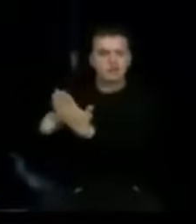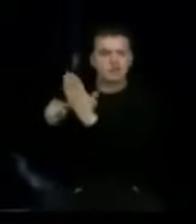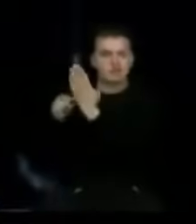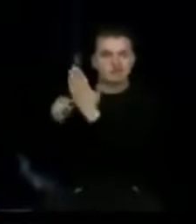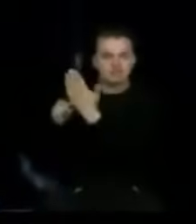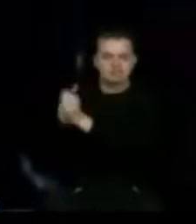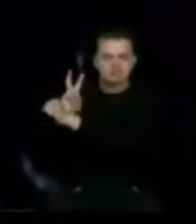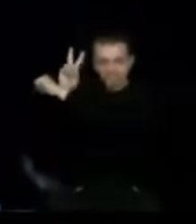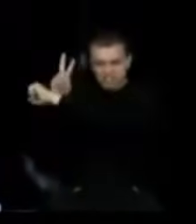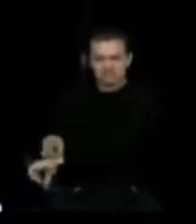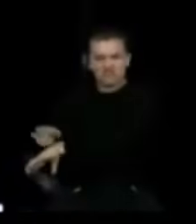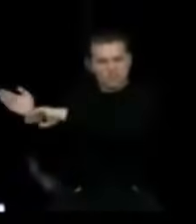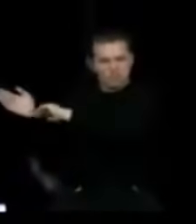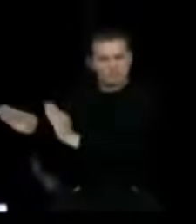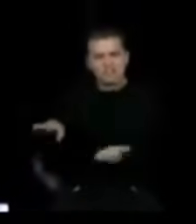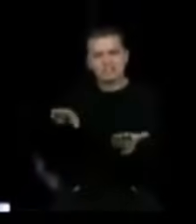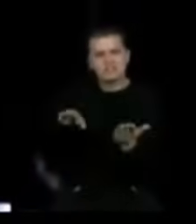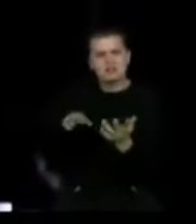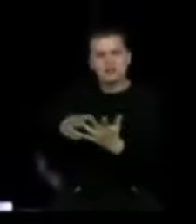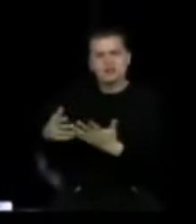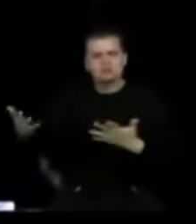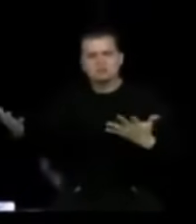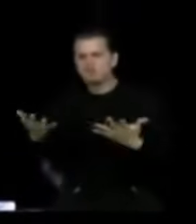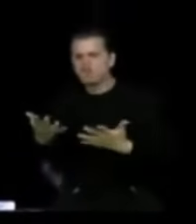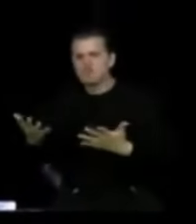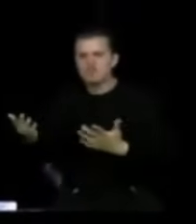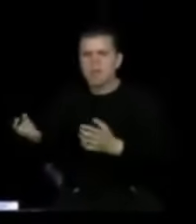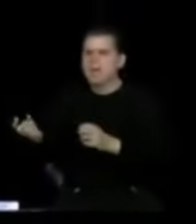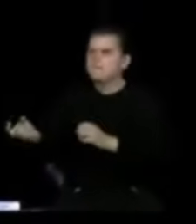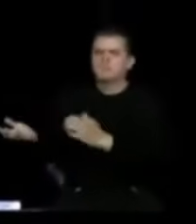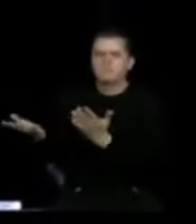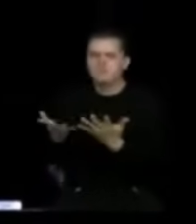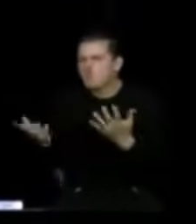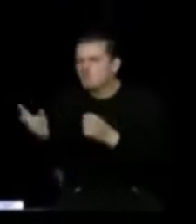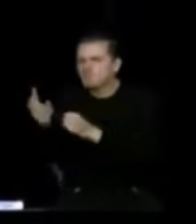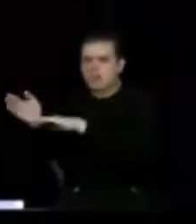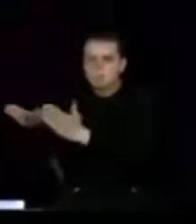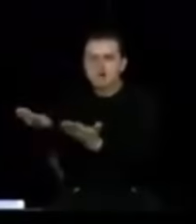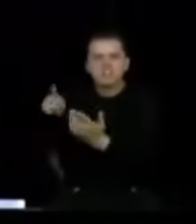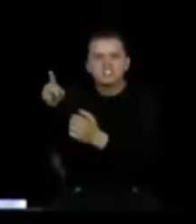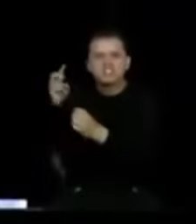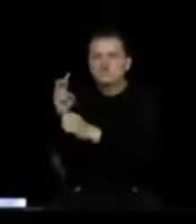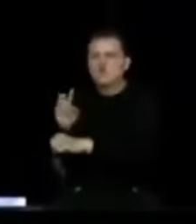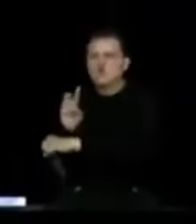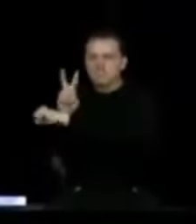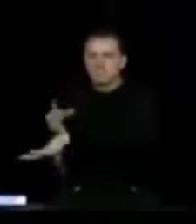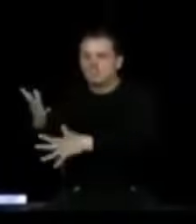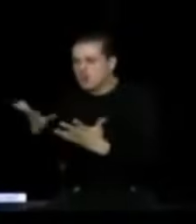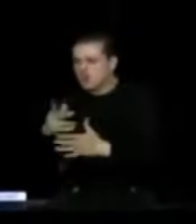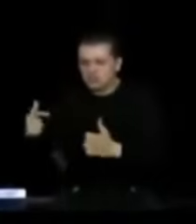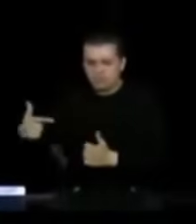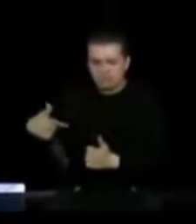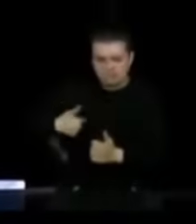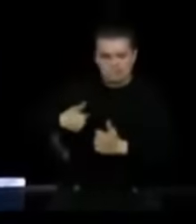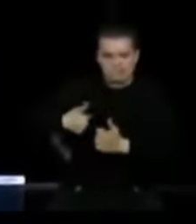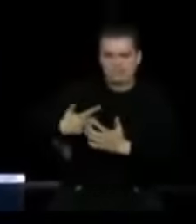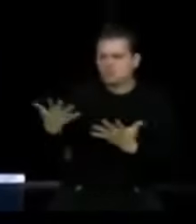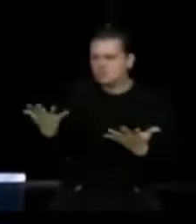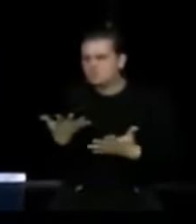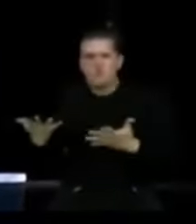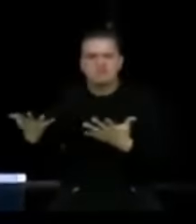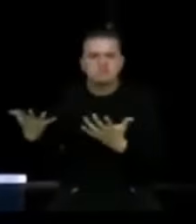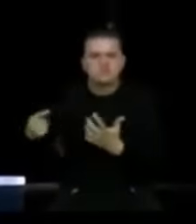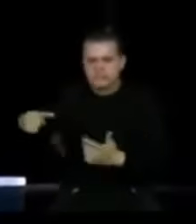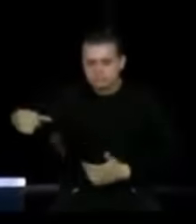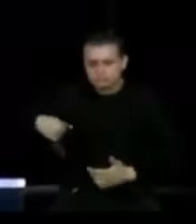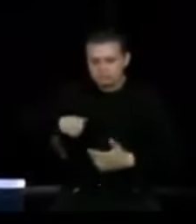la muerte. ¿Dónde está, oh muerte, tu victoria? ¿Dónde, oh sepulcro, tu aguijón? El aguijón de la muerte